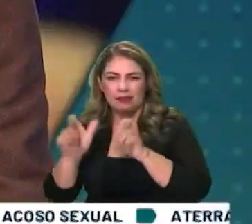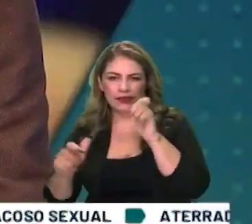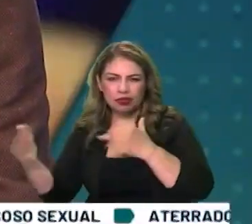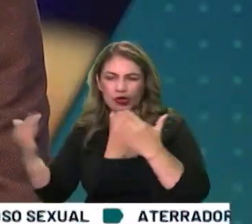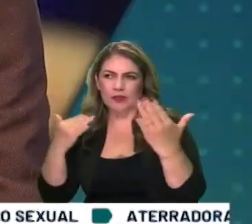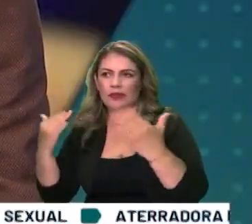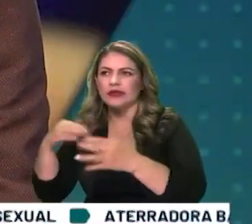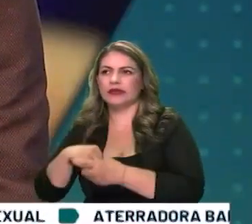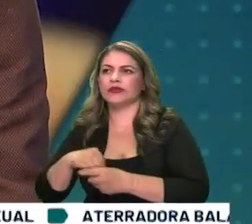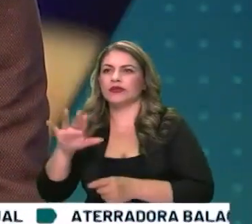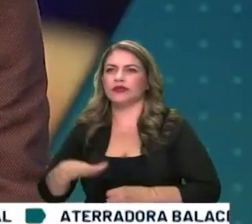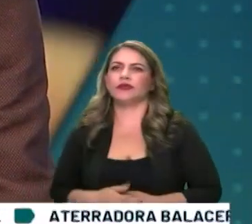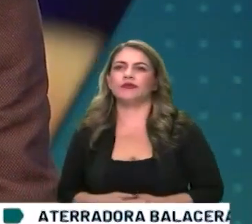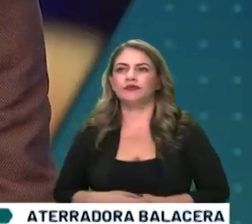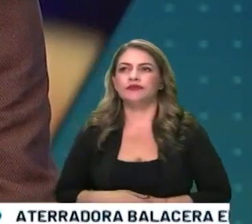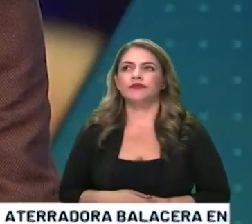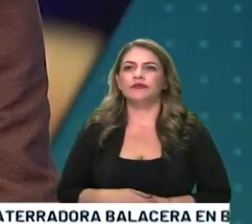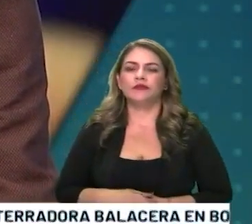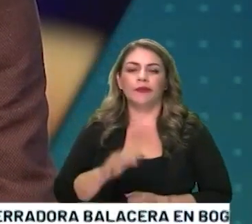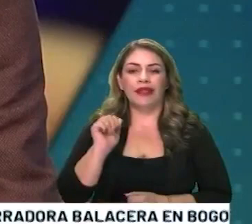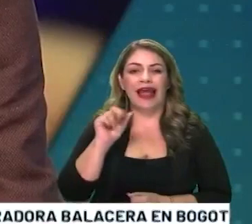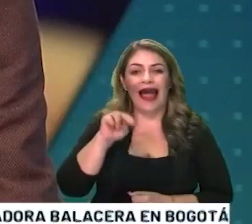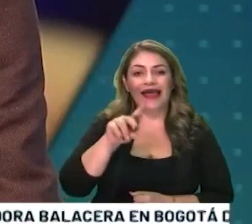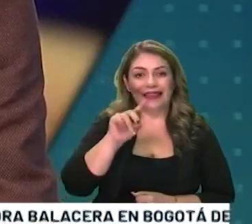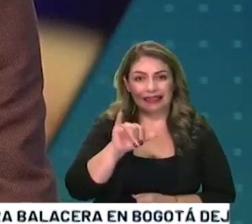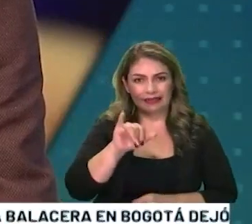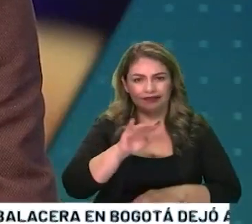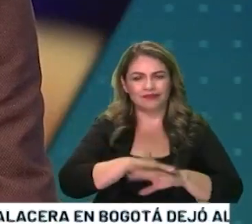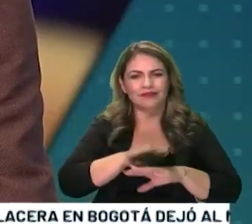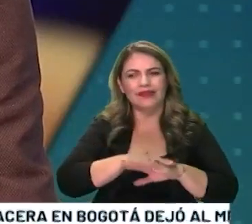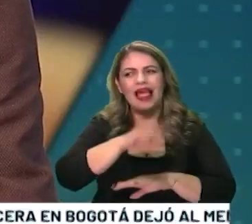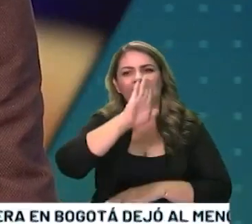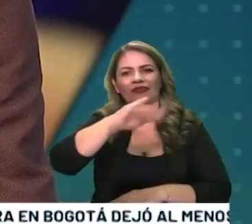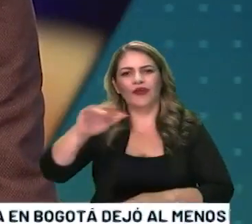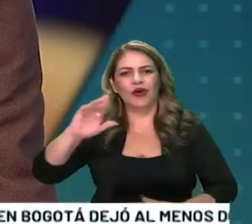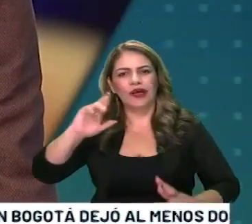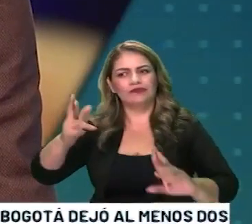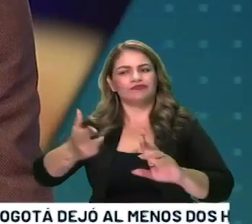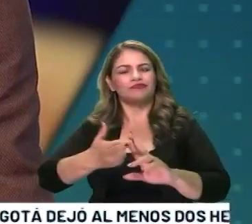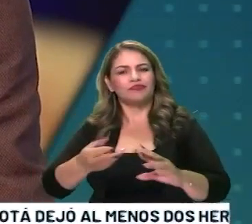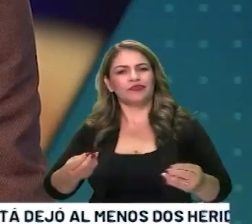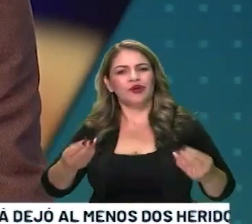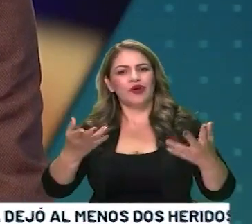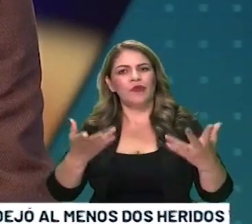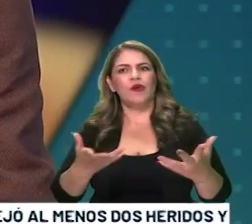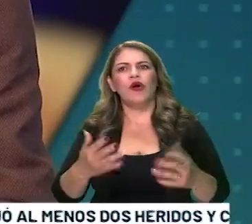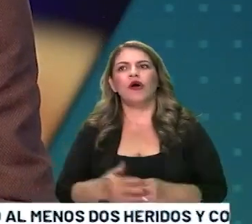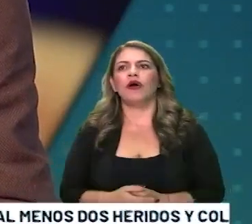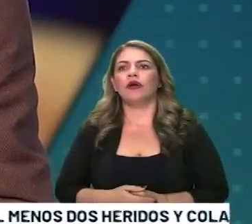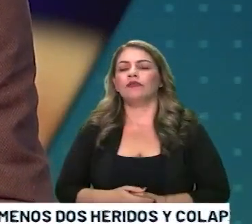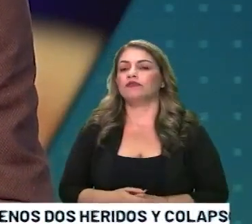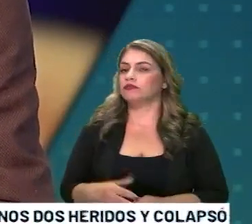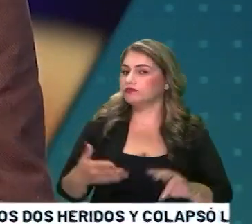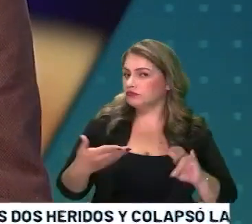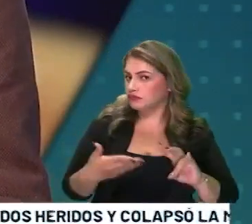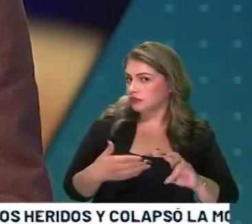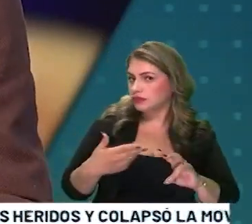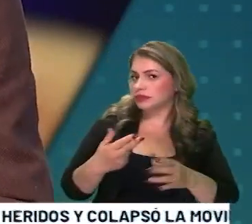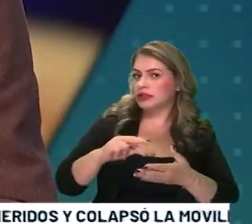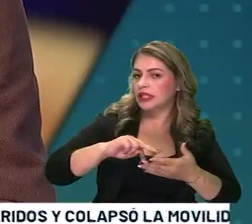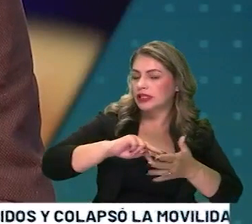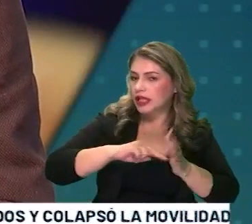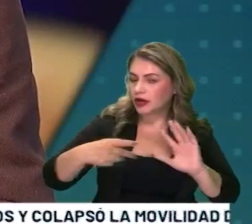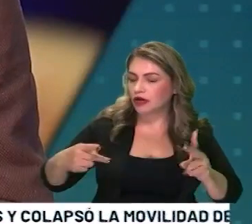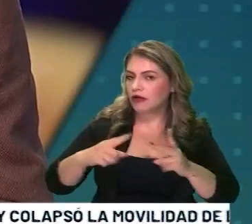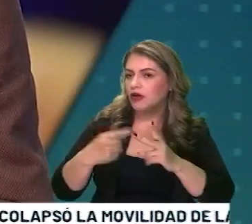la Andy entregó al departamento de Antioquia el premio en Innovación por sus nuevos modelos tecnológicos y de economía circular Cuáles son